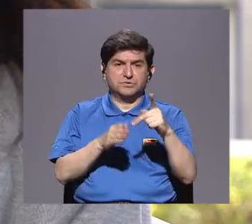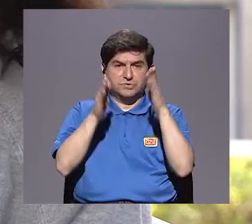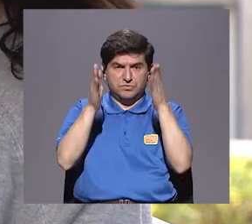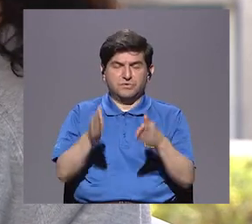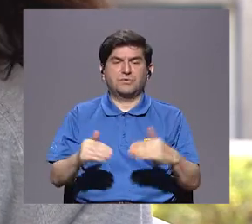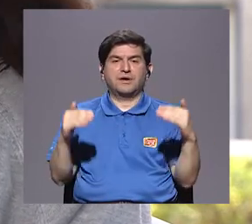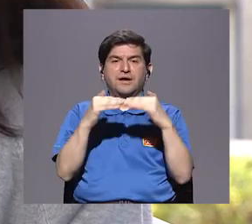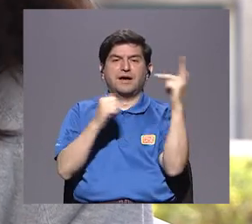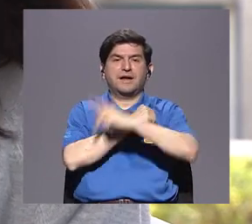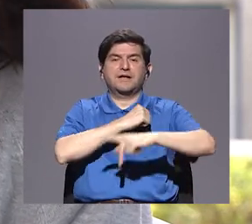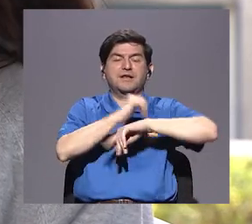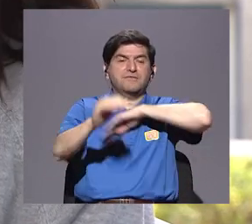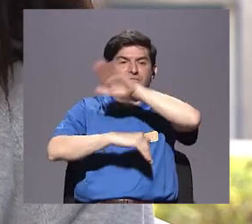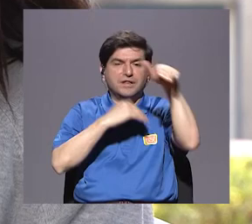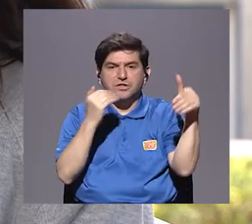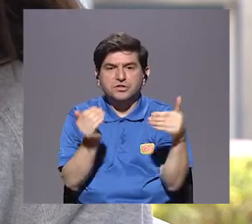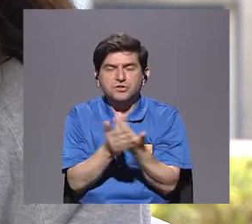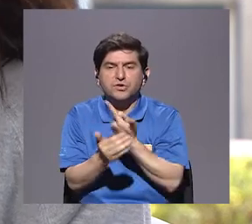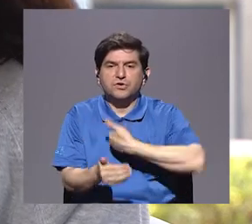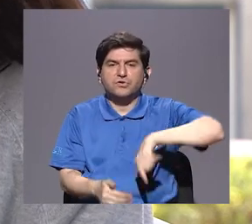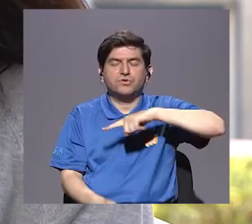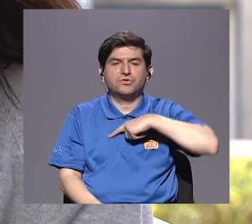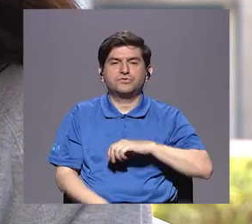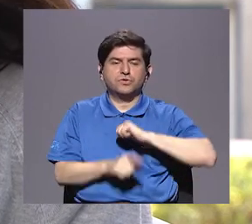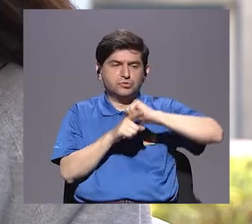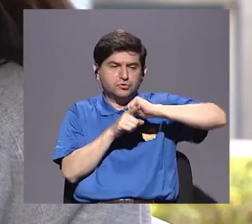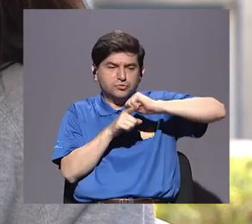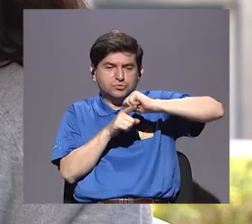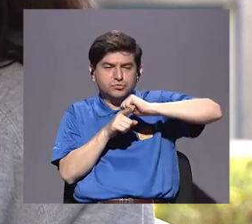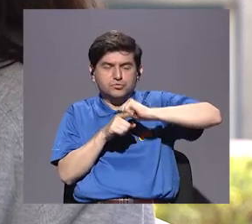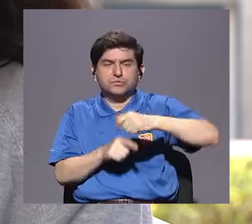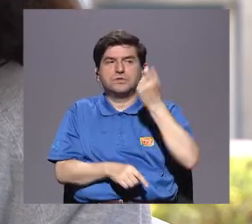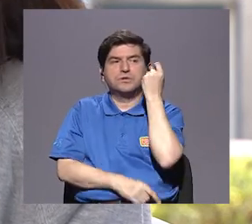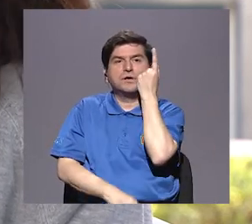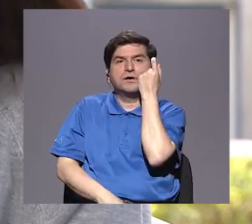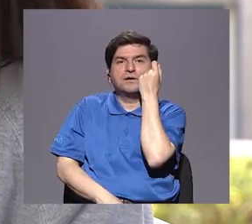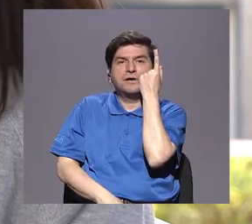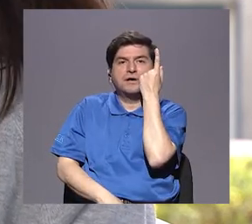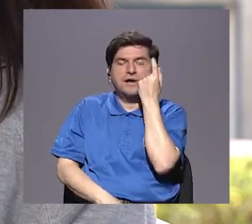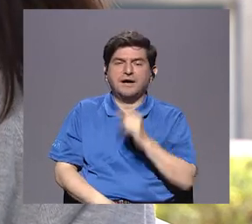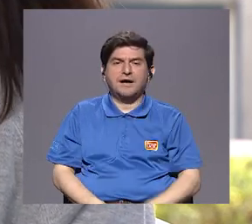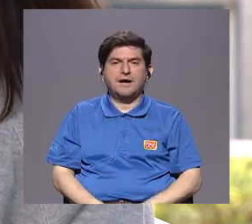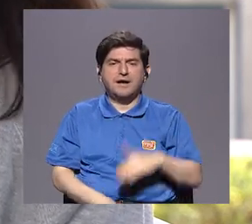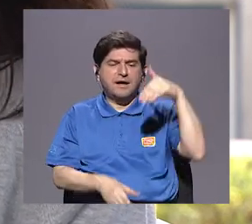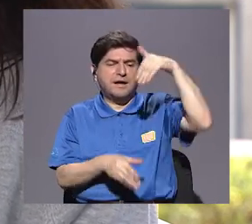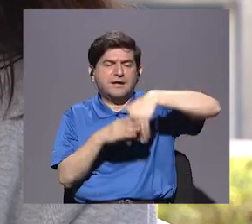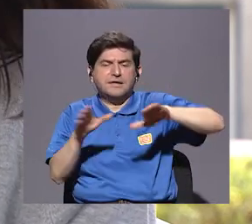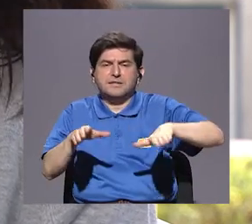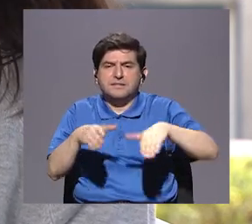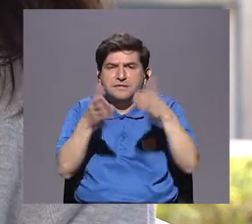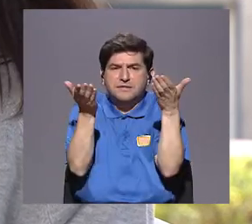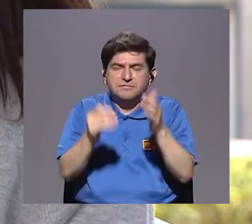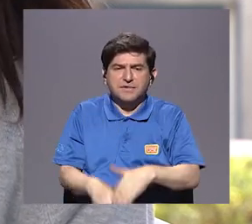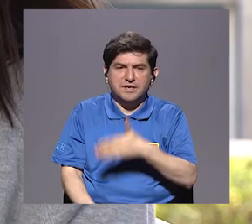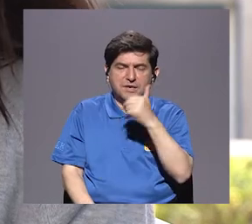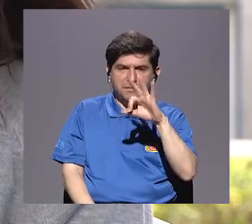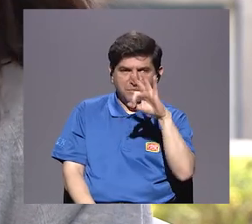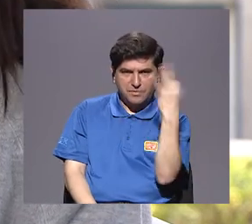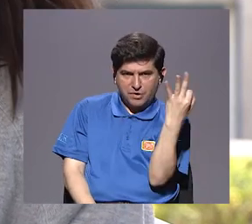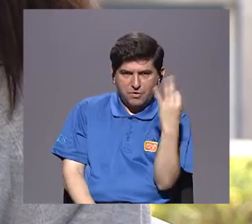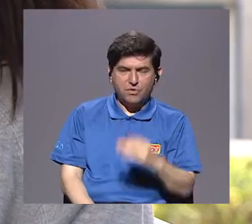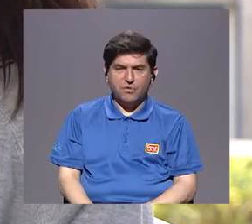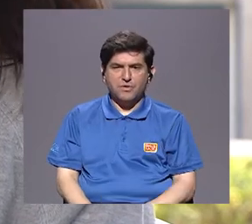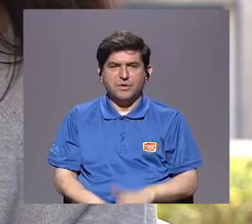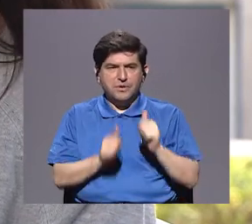a nivel país, todos estamos entrenándonos y entendiendo cómo intervenir de la mejor forma